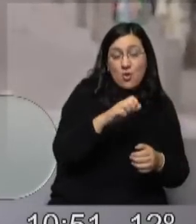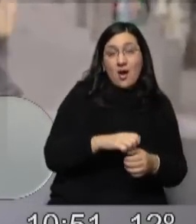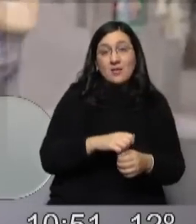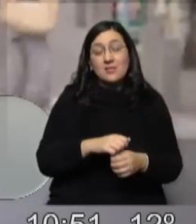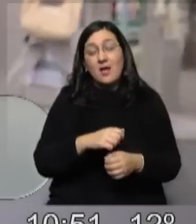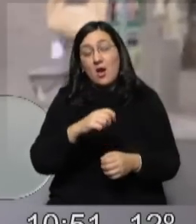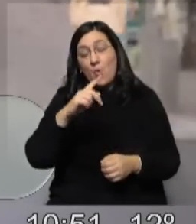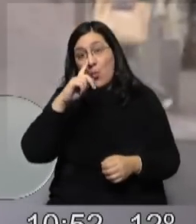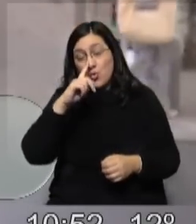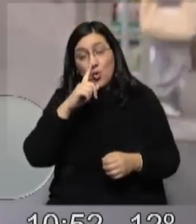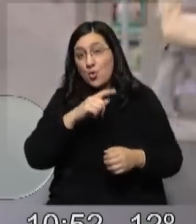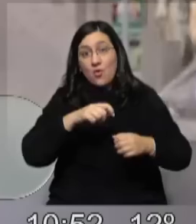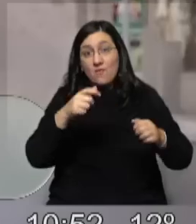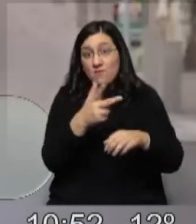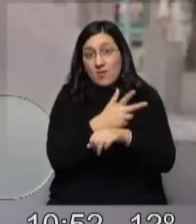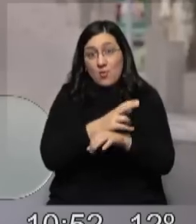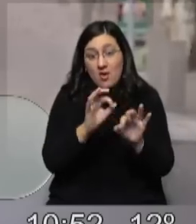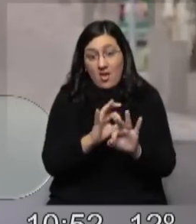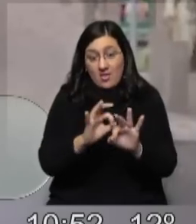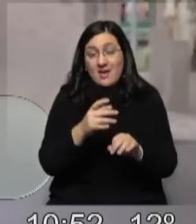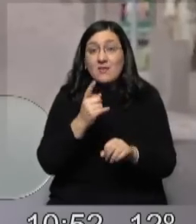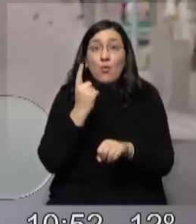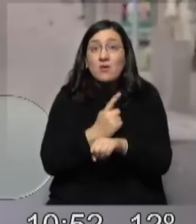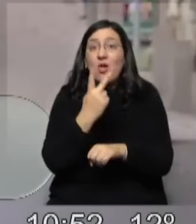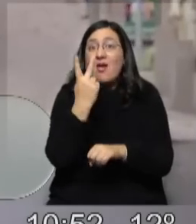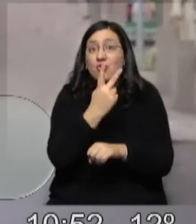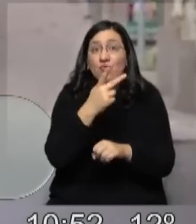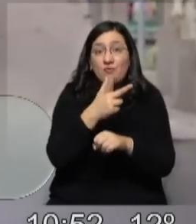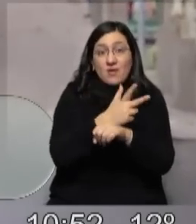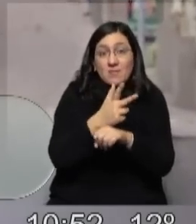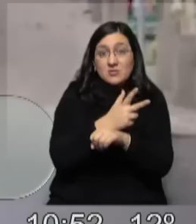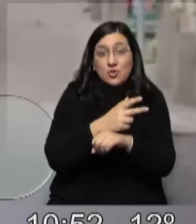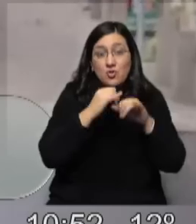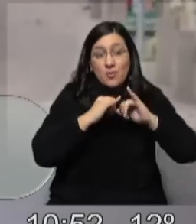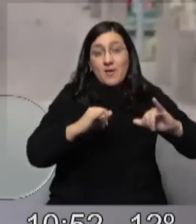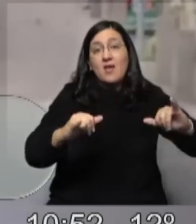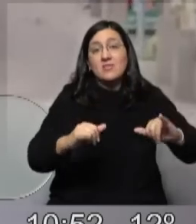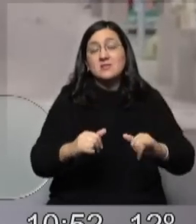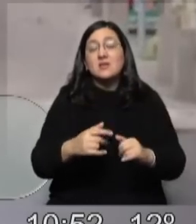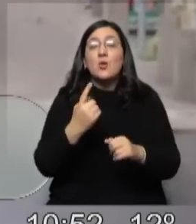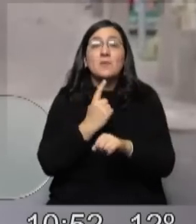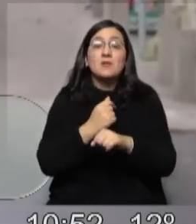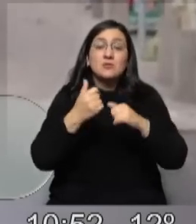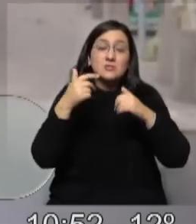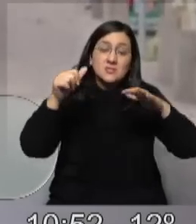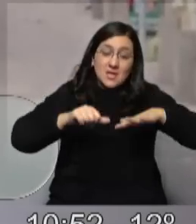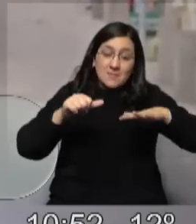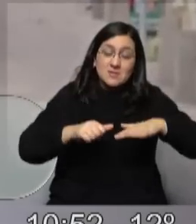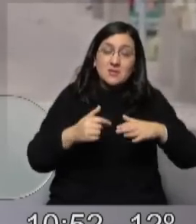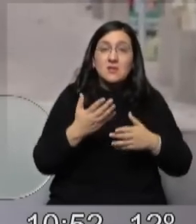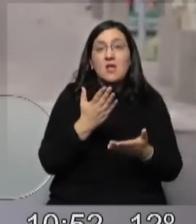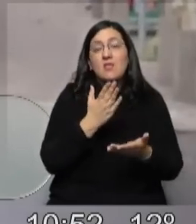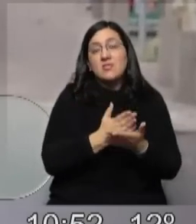publicidad, se había obligado a 2 rodajes y se había obligado a que en esos primeros 6 meses ceder su derecho